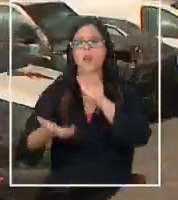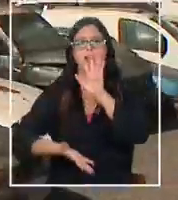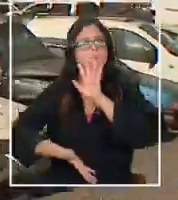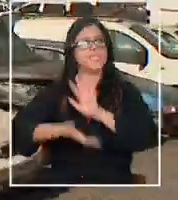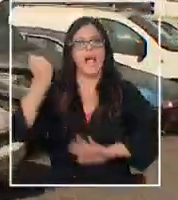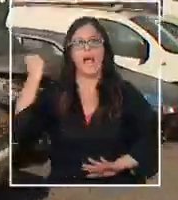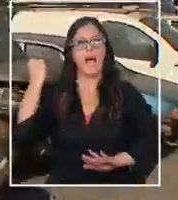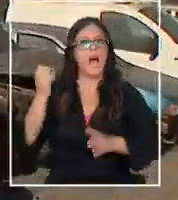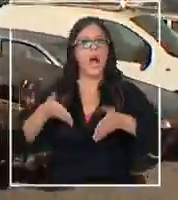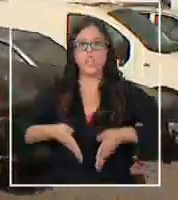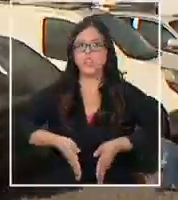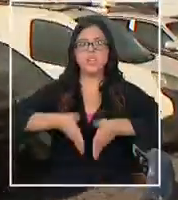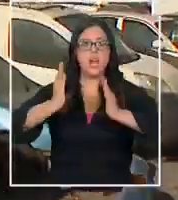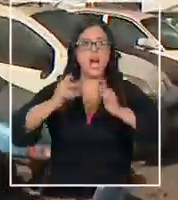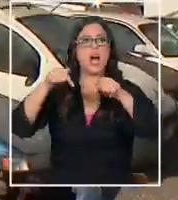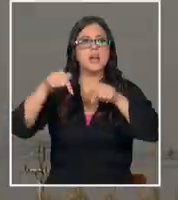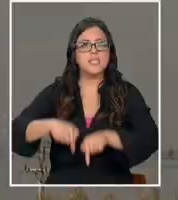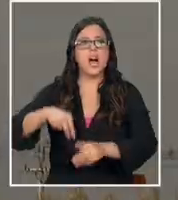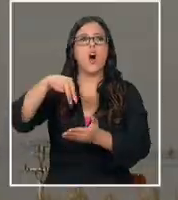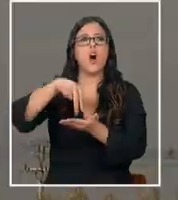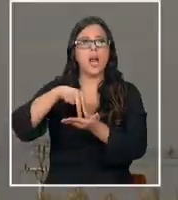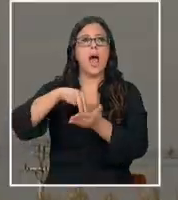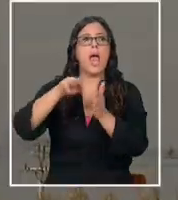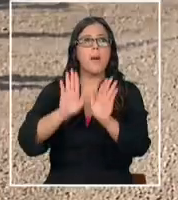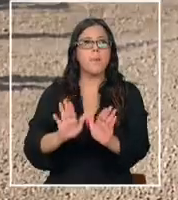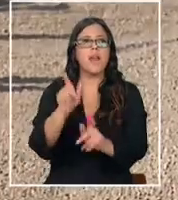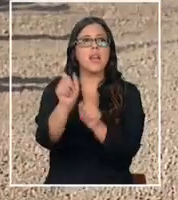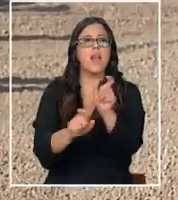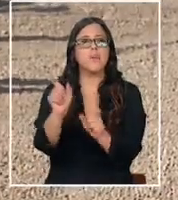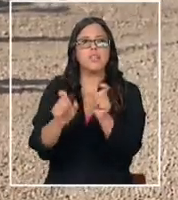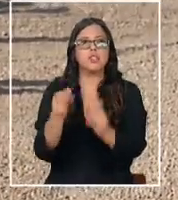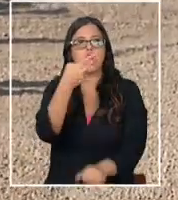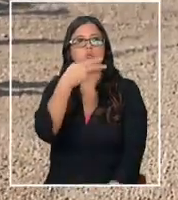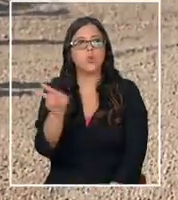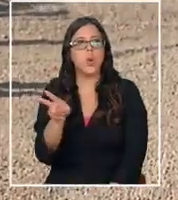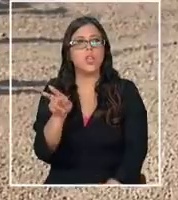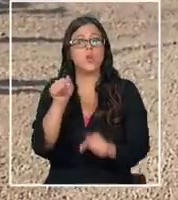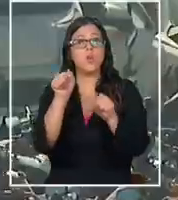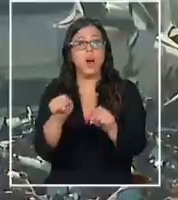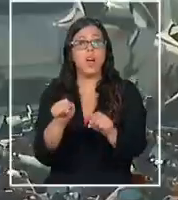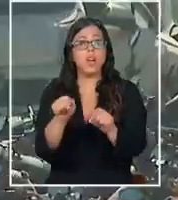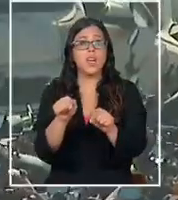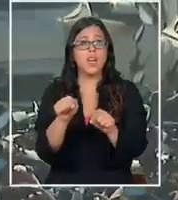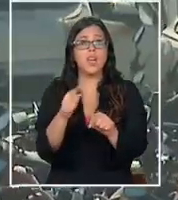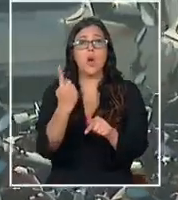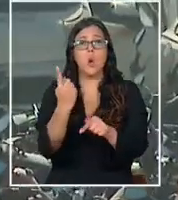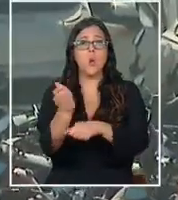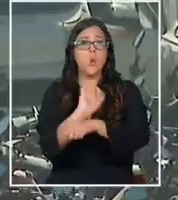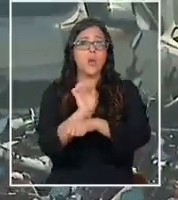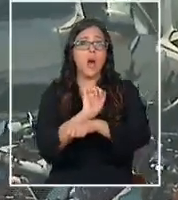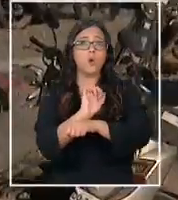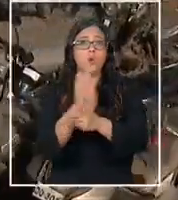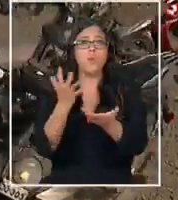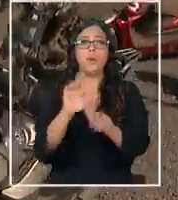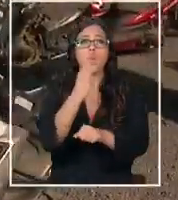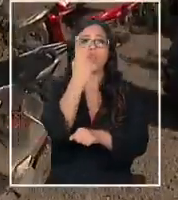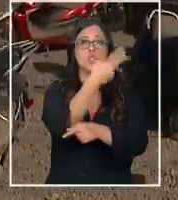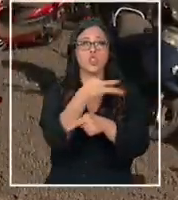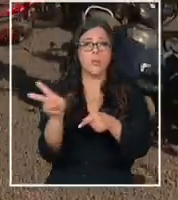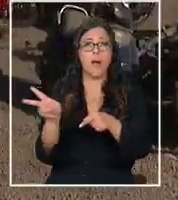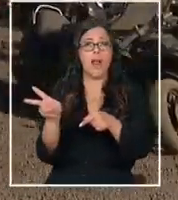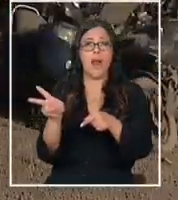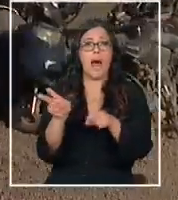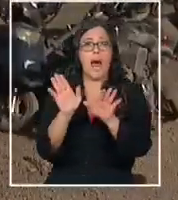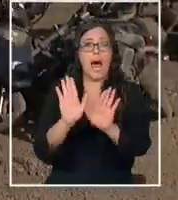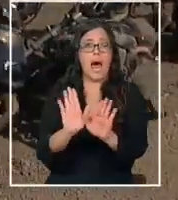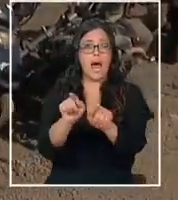retirados de las calles y ahora esperan a sus propietarios. En promedio, un vehículo permanece aquí unas 2 semanas,